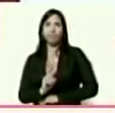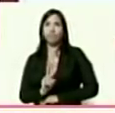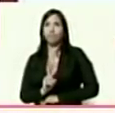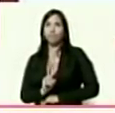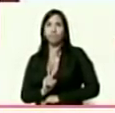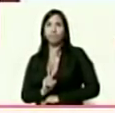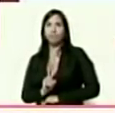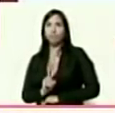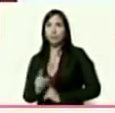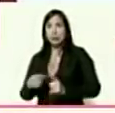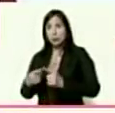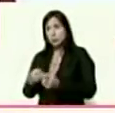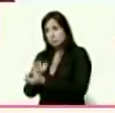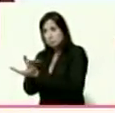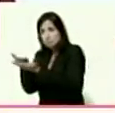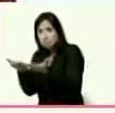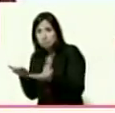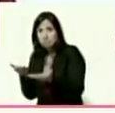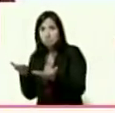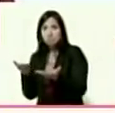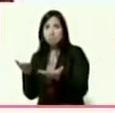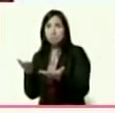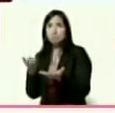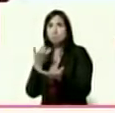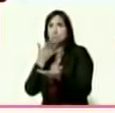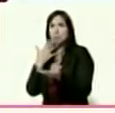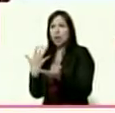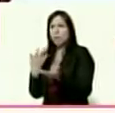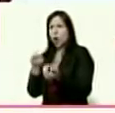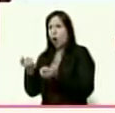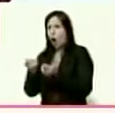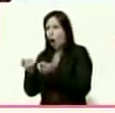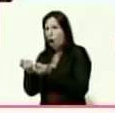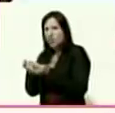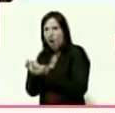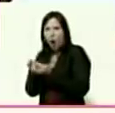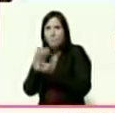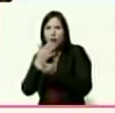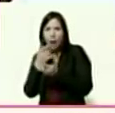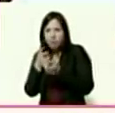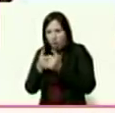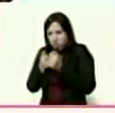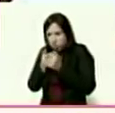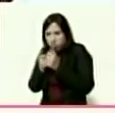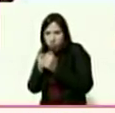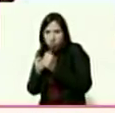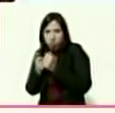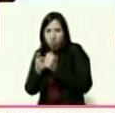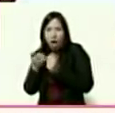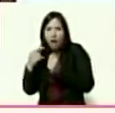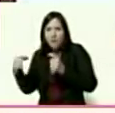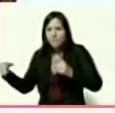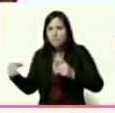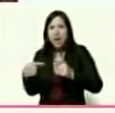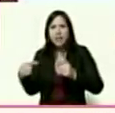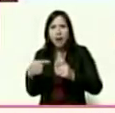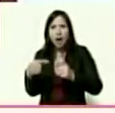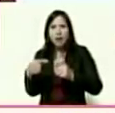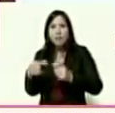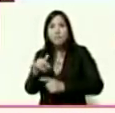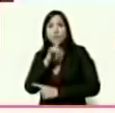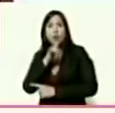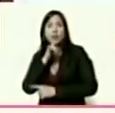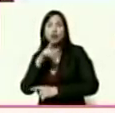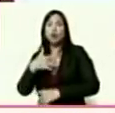y ahí estaba, traían en un control, dentro del control, un pendrive con información sensible que la